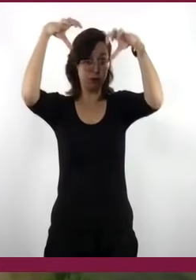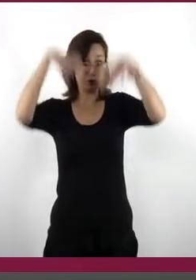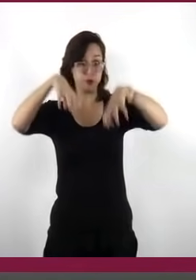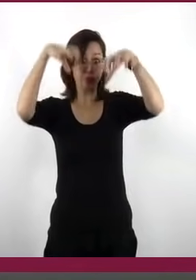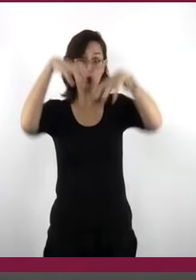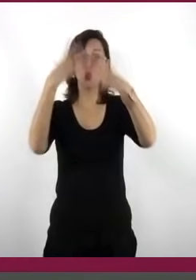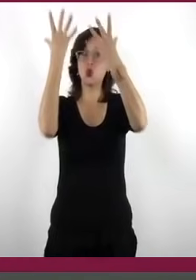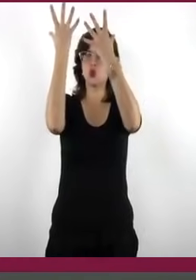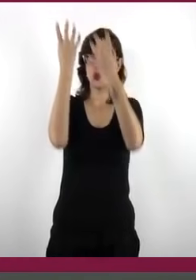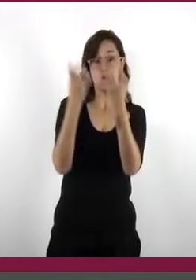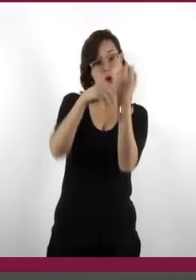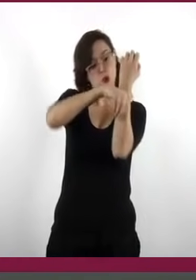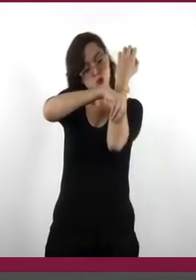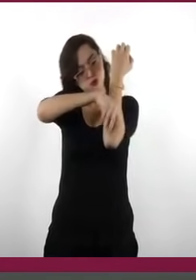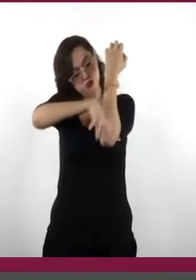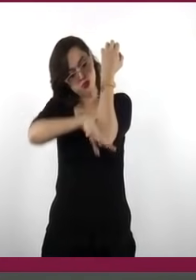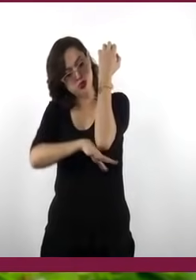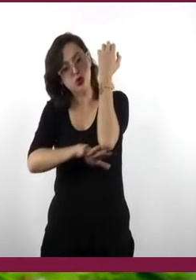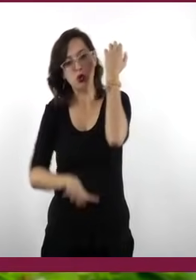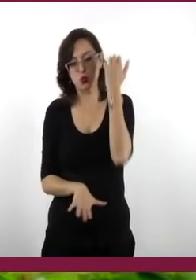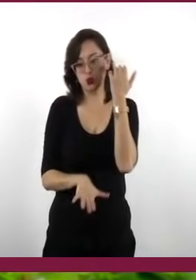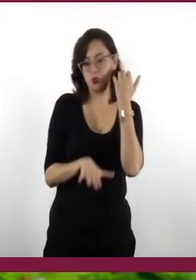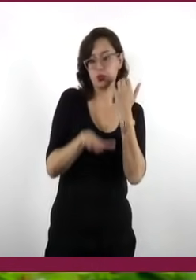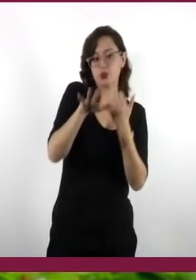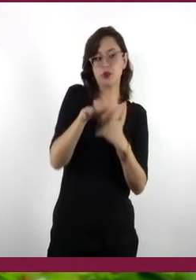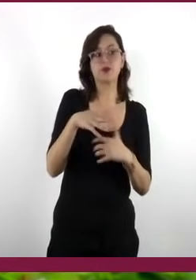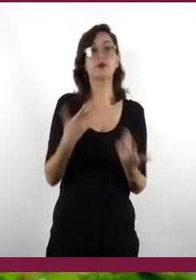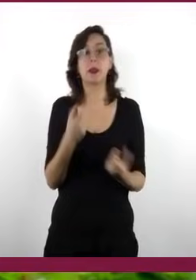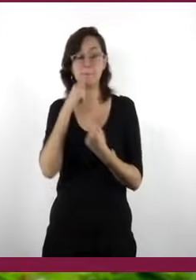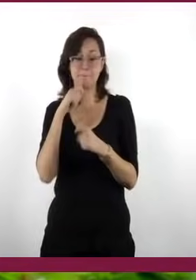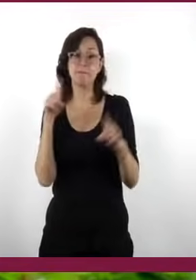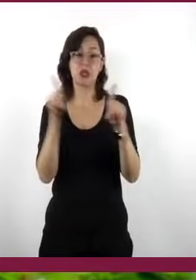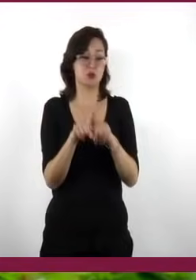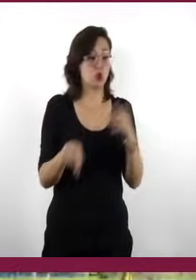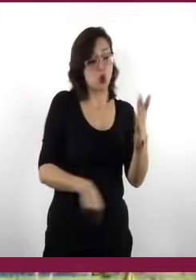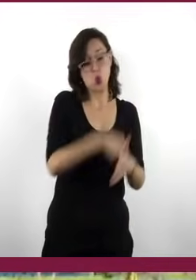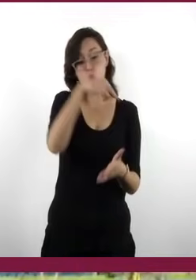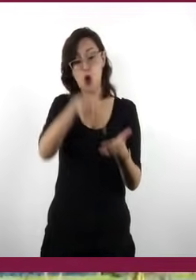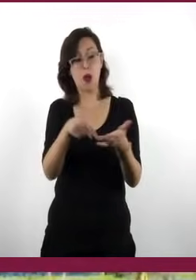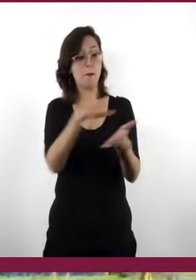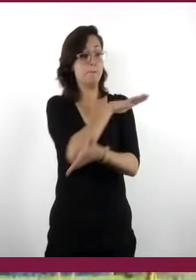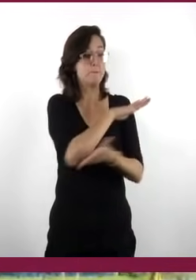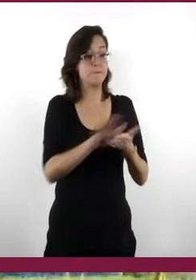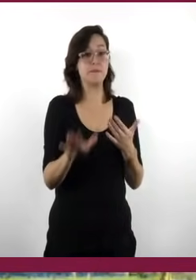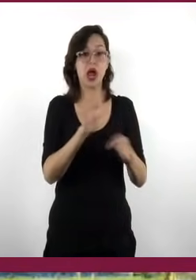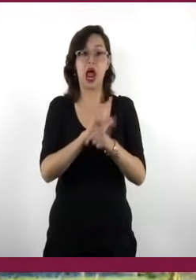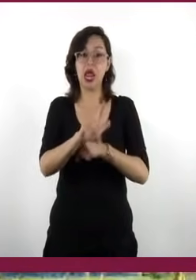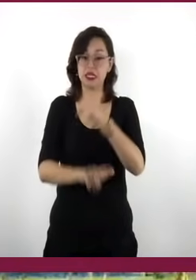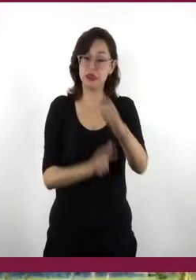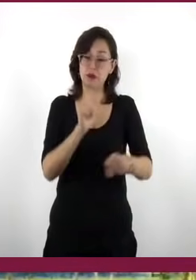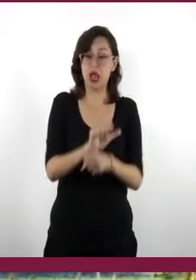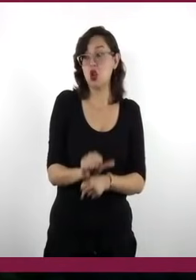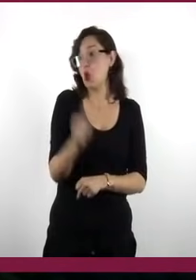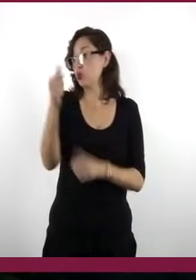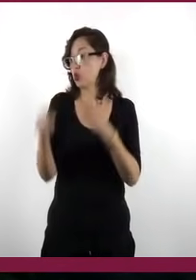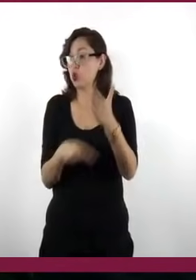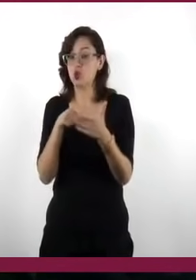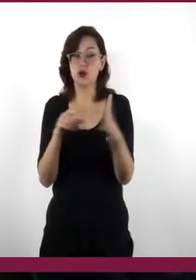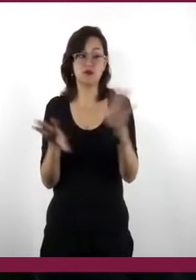subsuelo, o la pérdida de hábitats, lo que obliga a ciertas especies a migrar a otros ecosistemas.